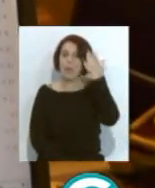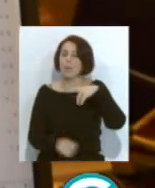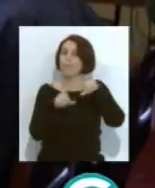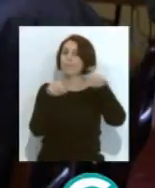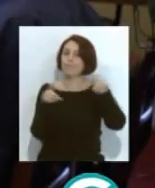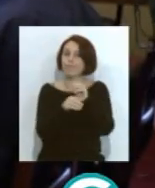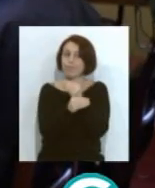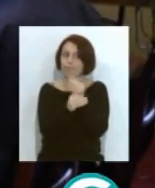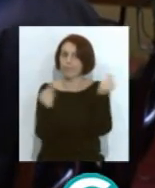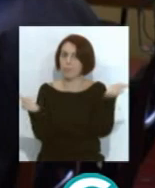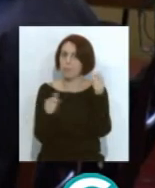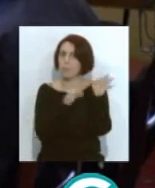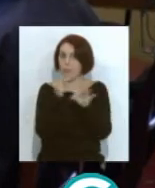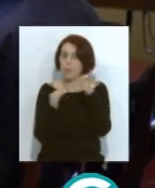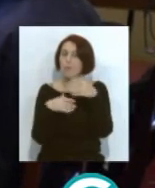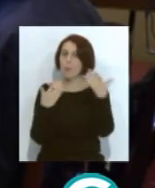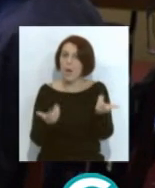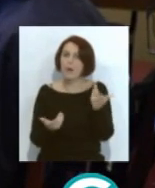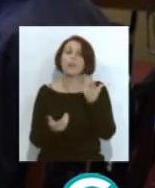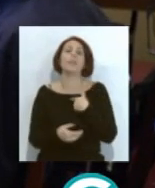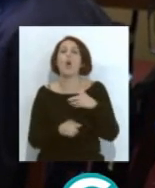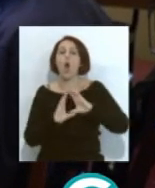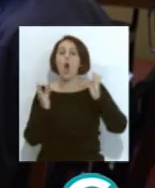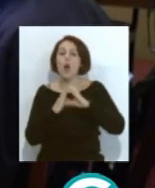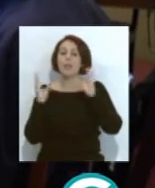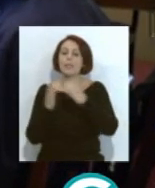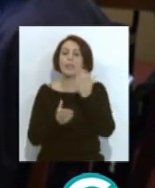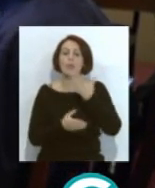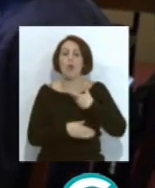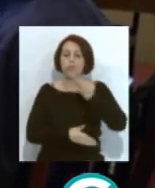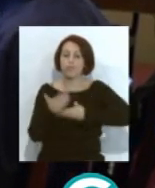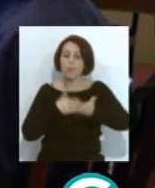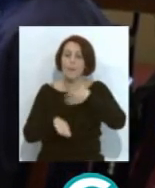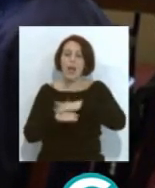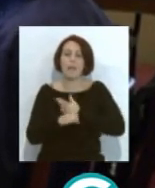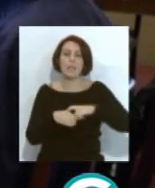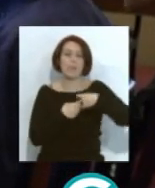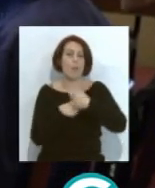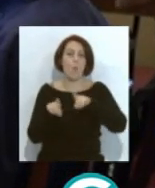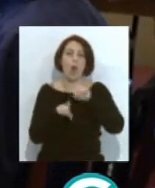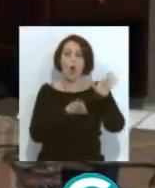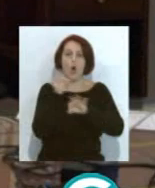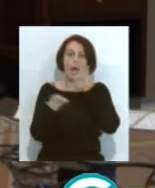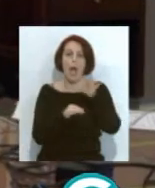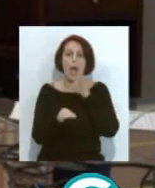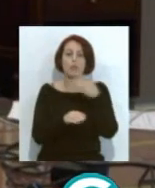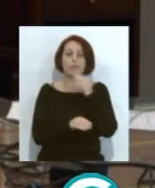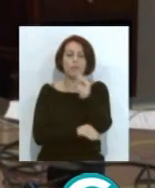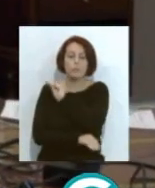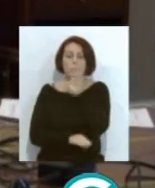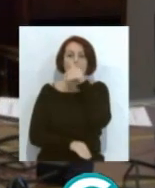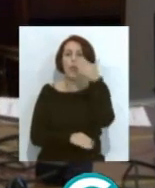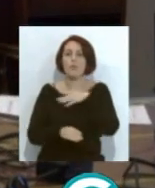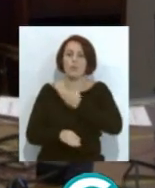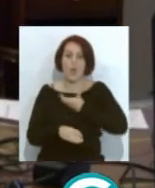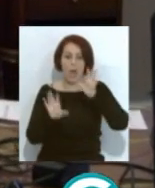disolver este organismo, será contar con los colectivos para que participen como órgano consultivo externo y sea el